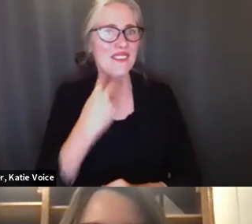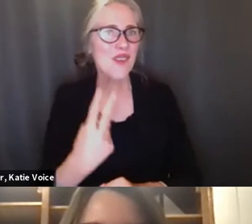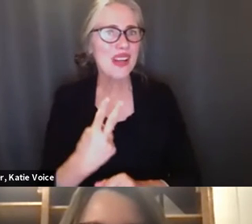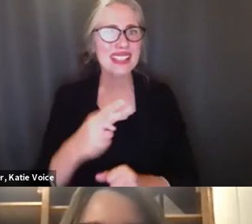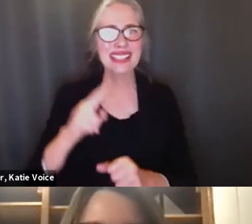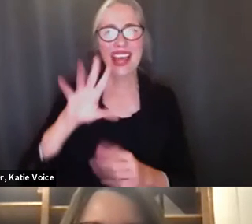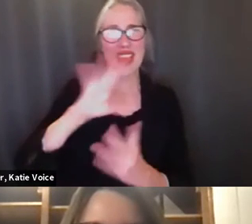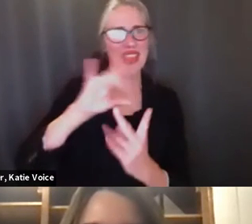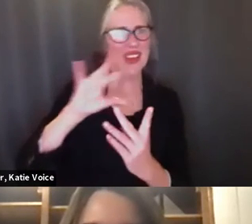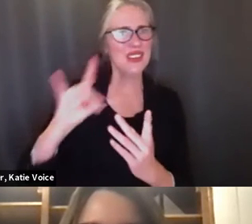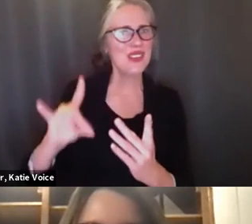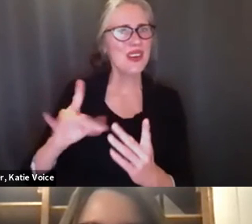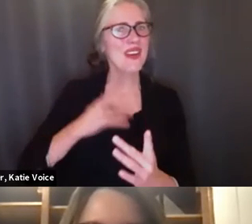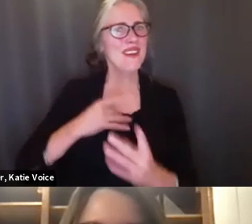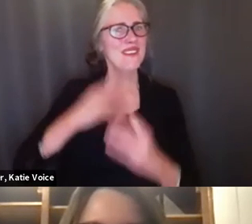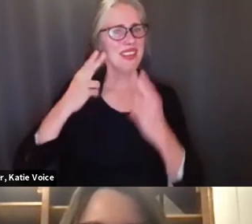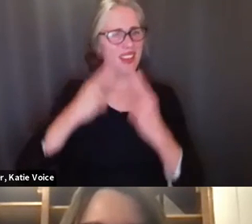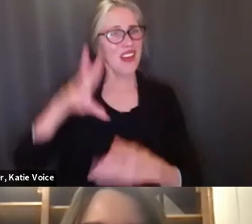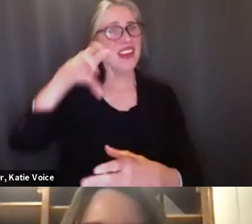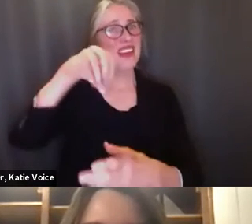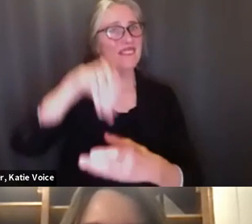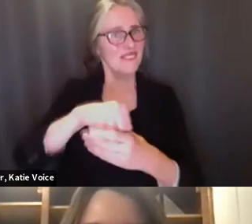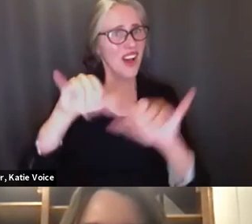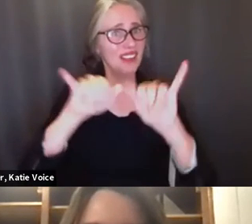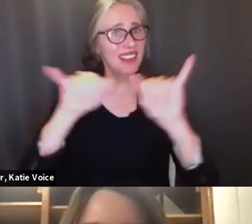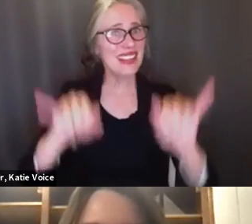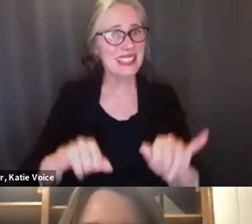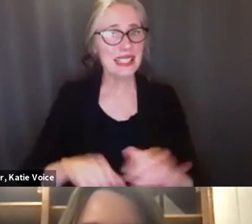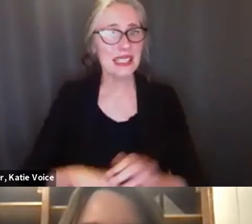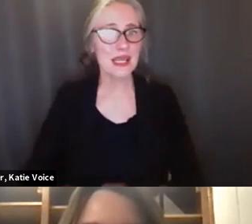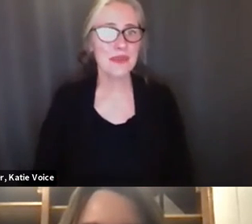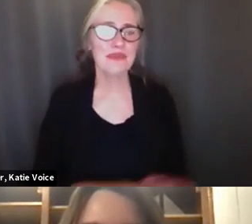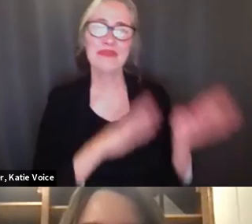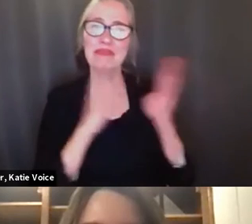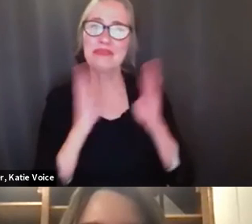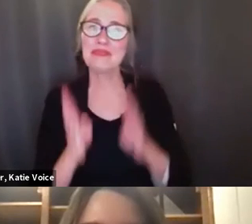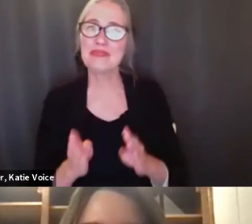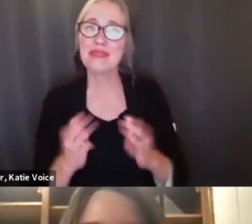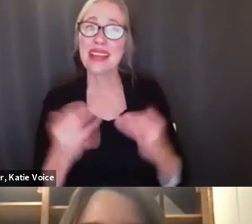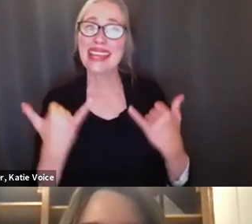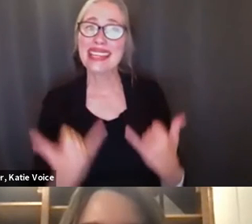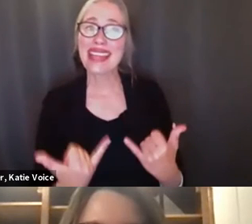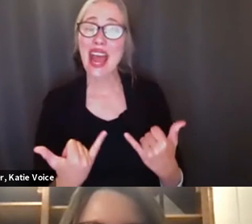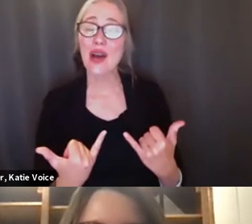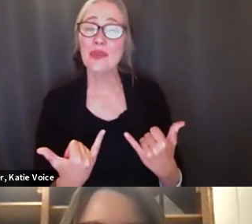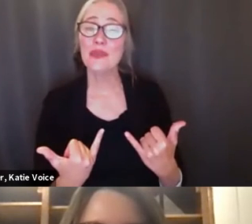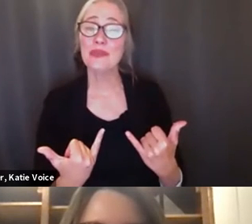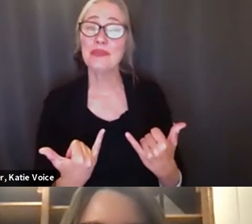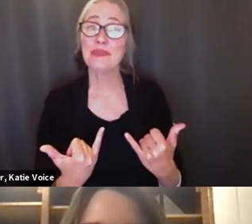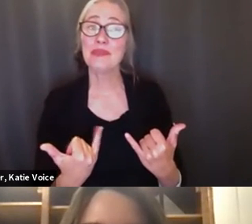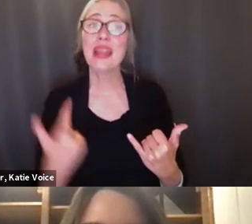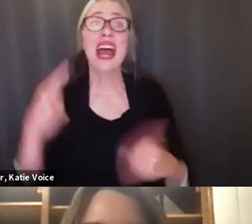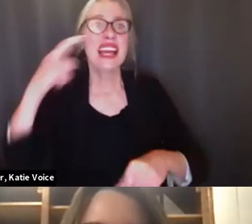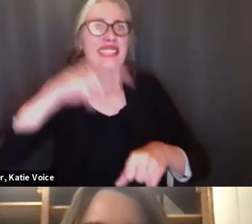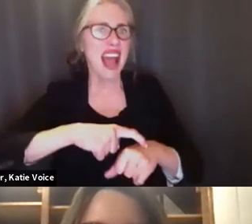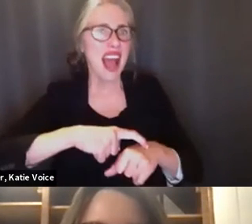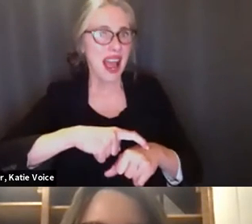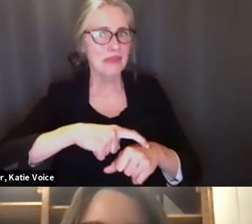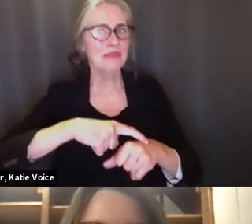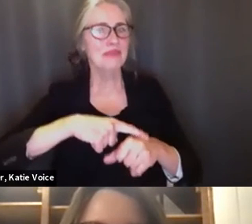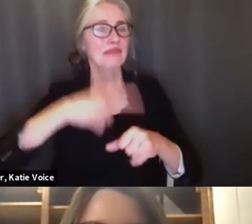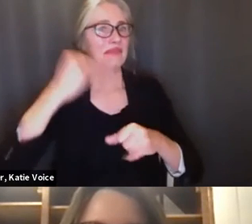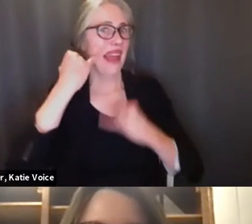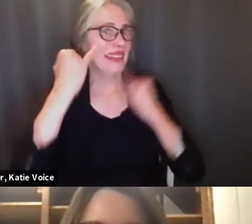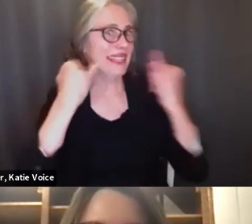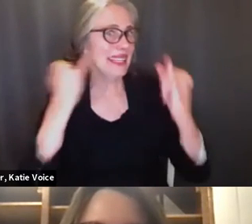nuestros laboratorios de STEAM. Hemos comenzado a invertir y hacer que los estudiantes y maestros estén